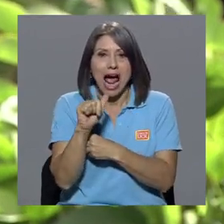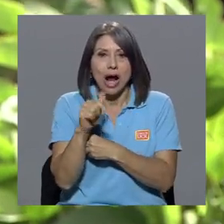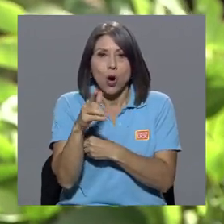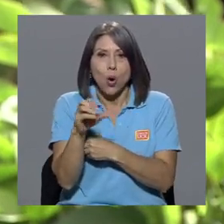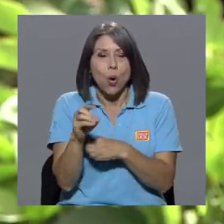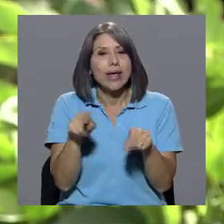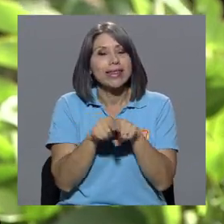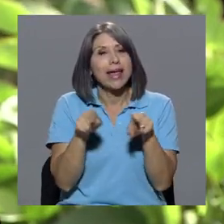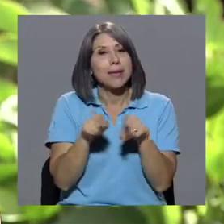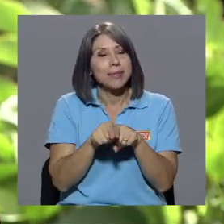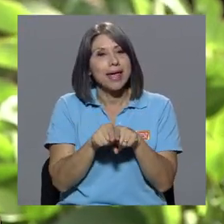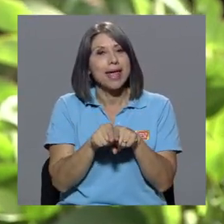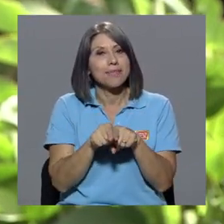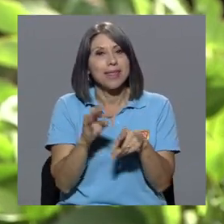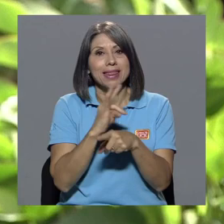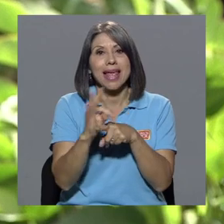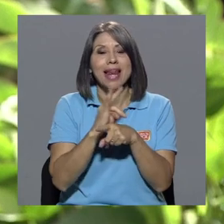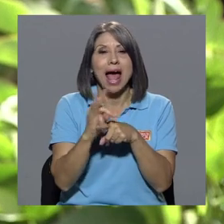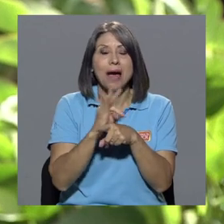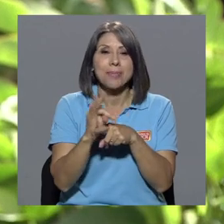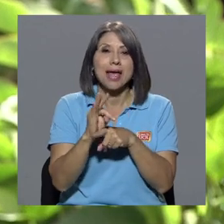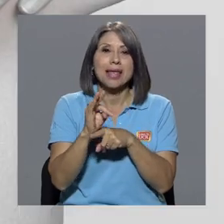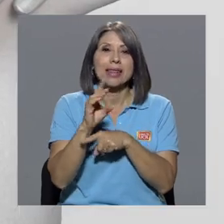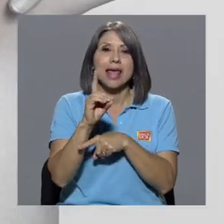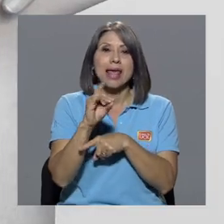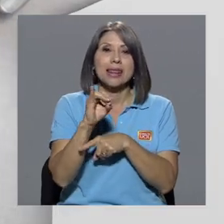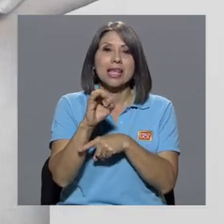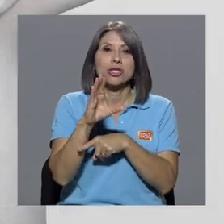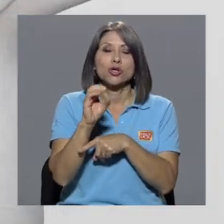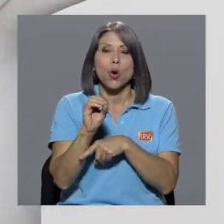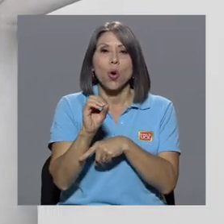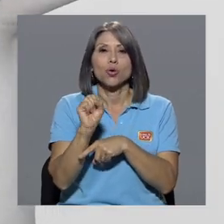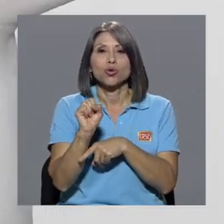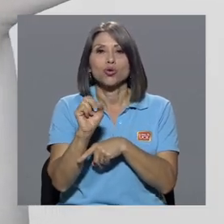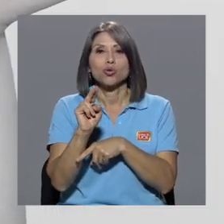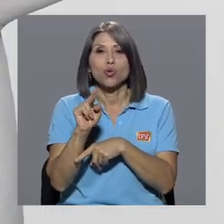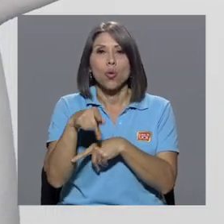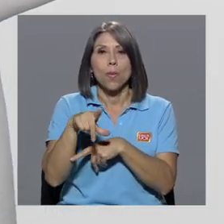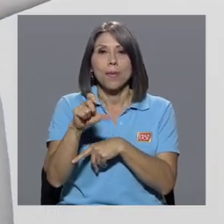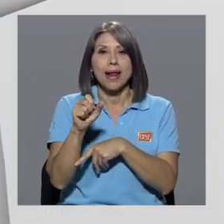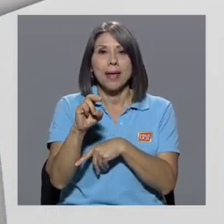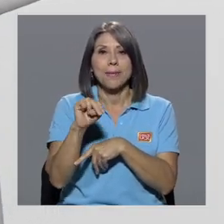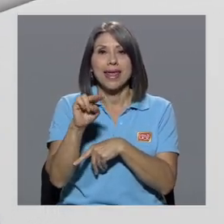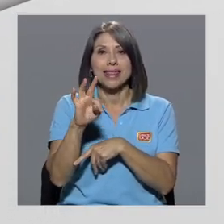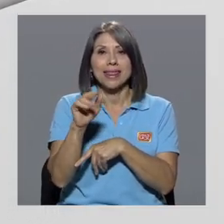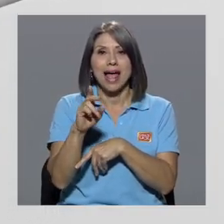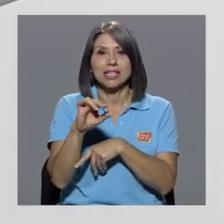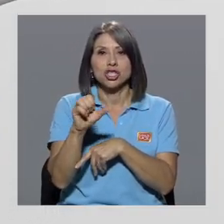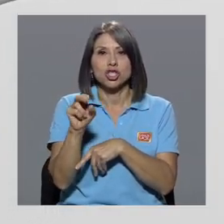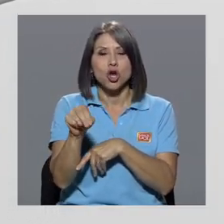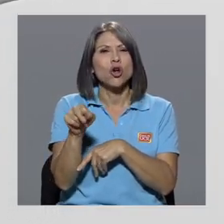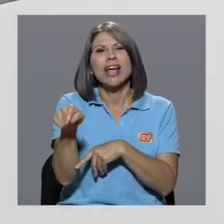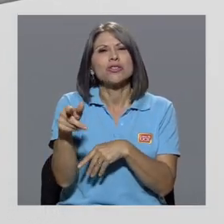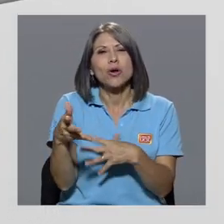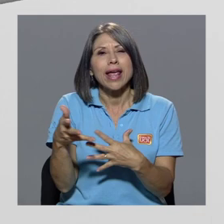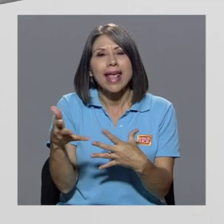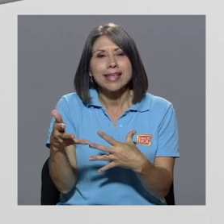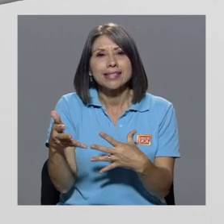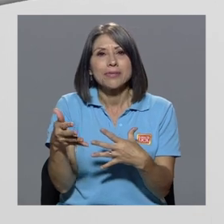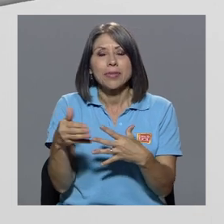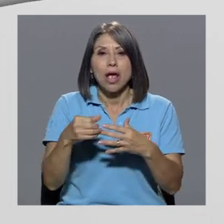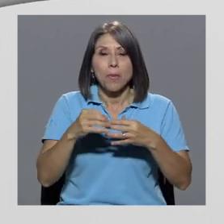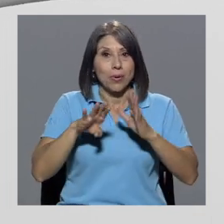tenemos terapias de viscosuplementación, que lo que consiste es en colocar dentro